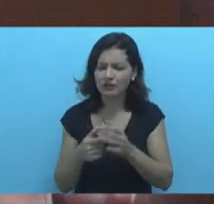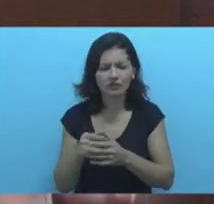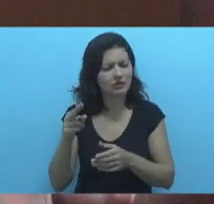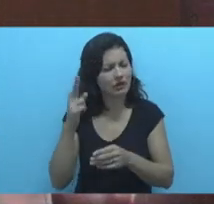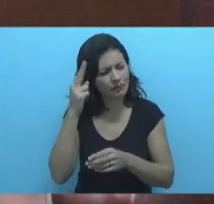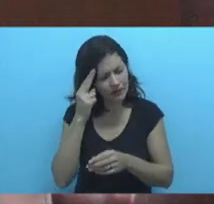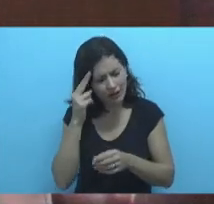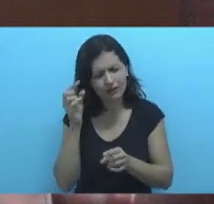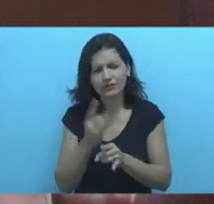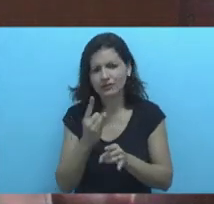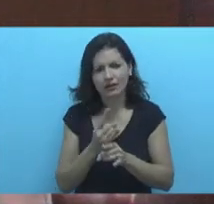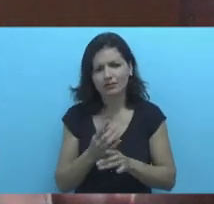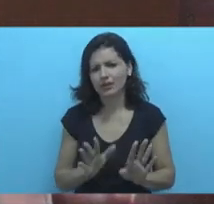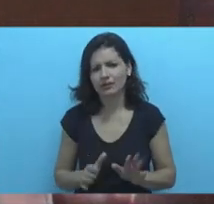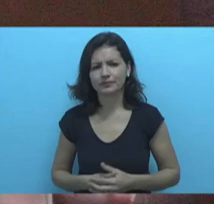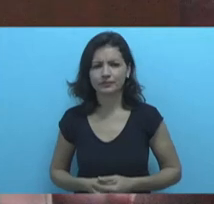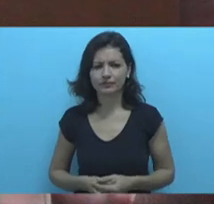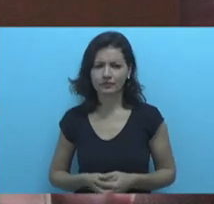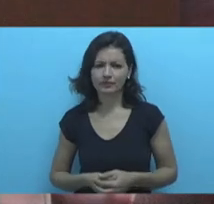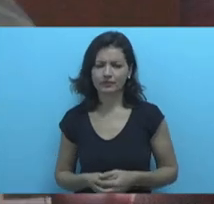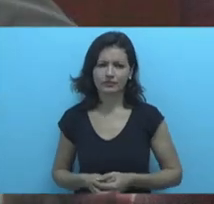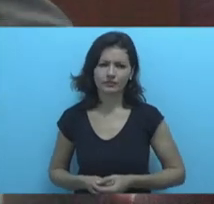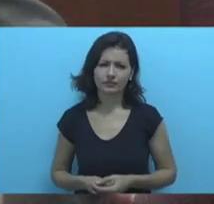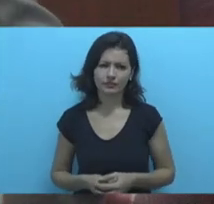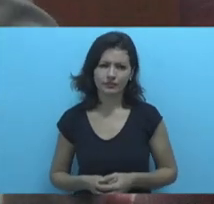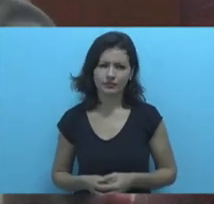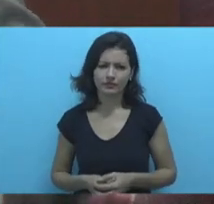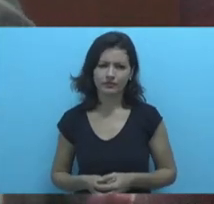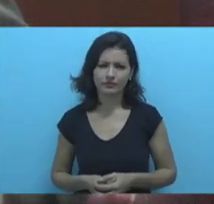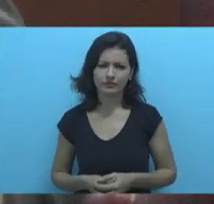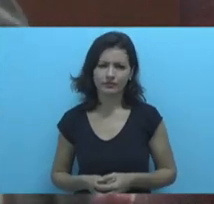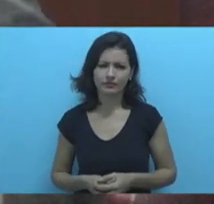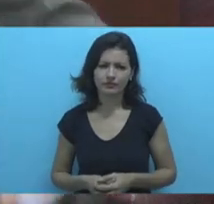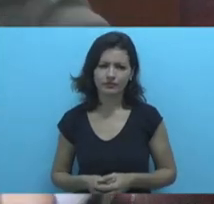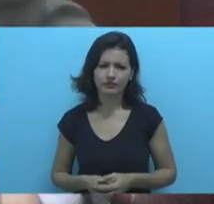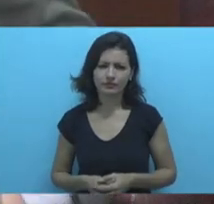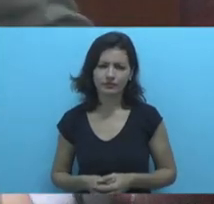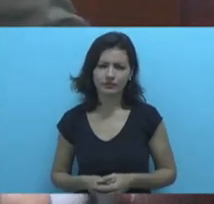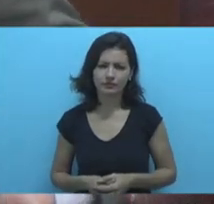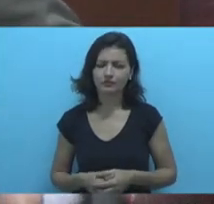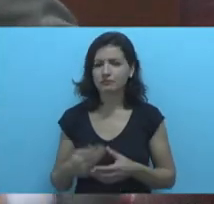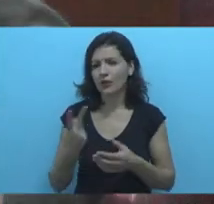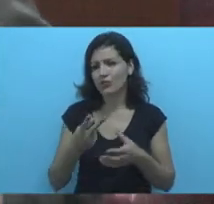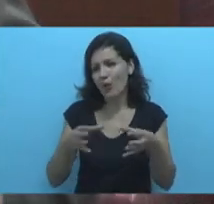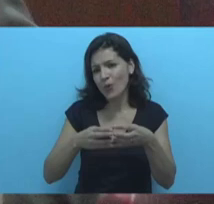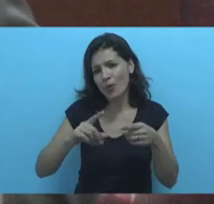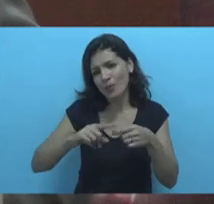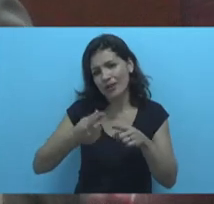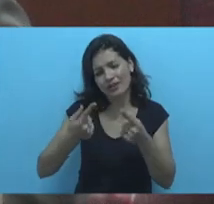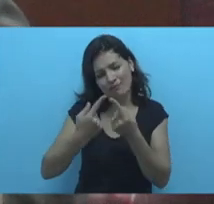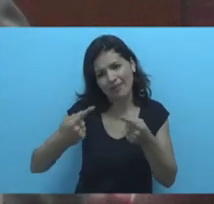respetuoso, escuchaba y bueno, tratábamos de convivir en dos partidos o en dos